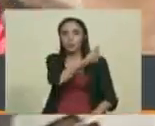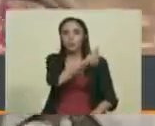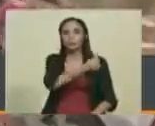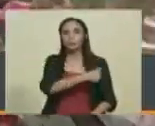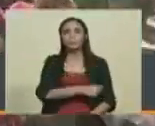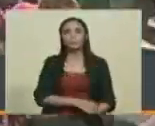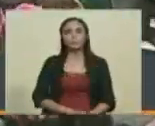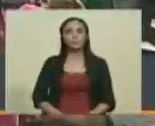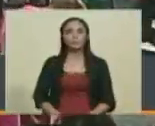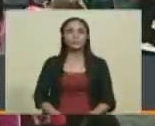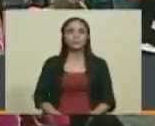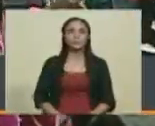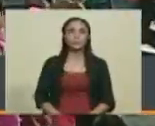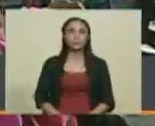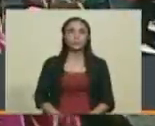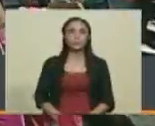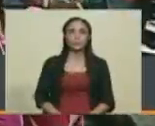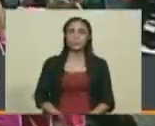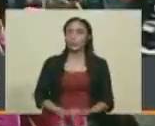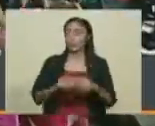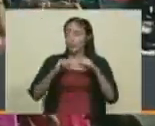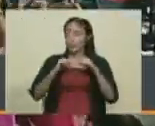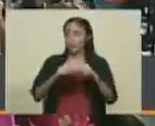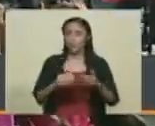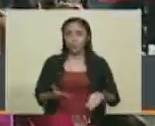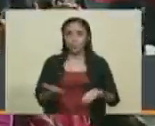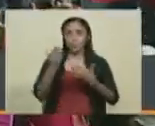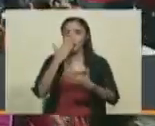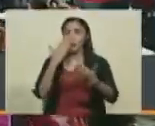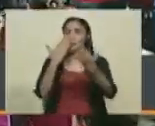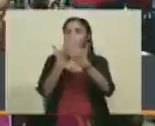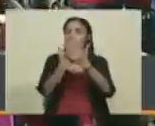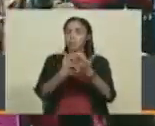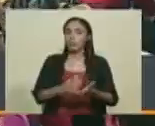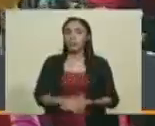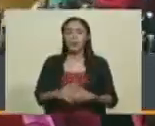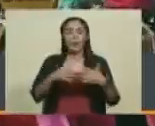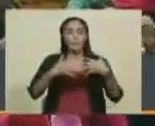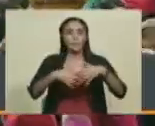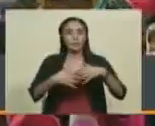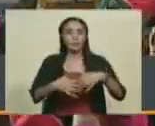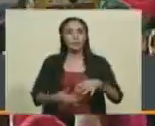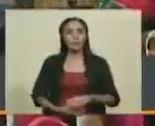Ahí lo voy a mantener con todo el poder al frente de la recuperación.